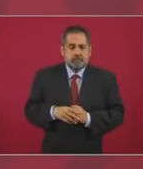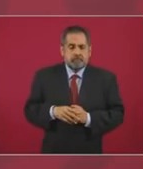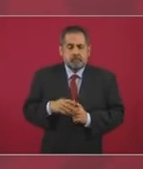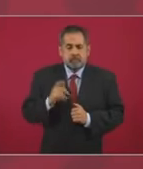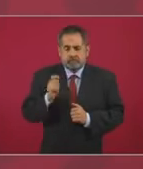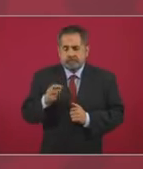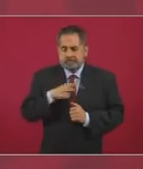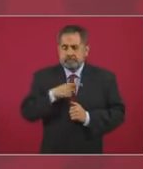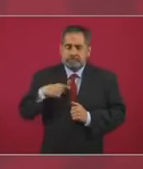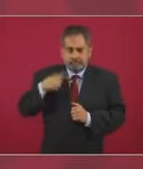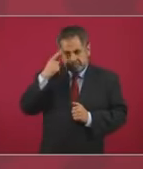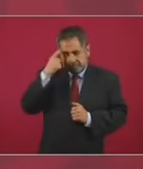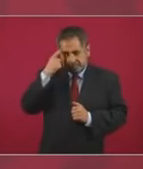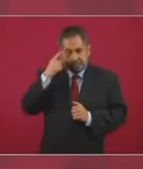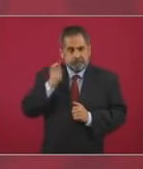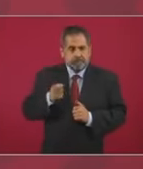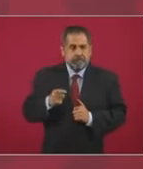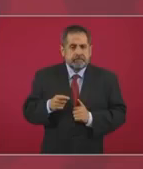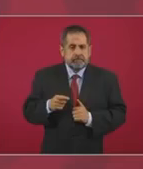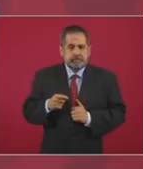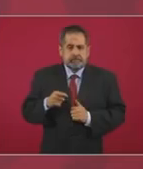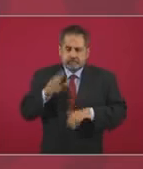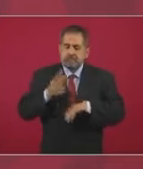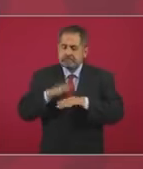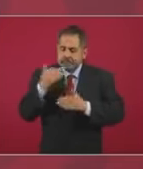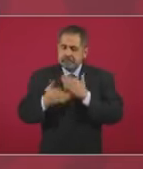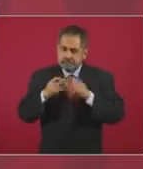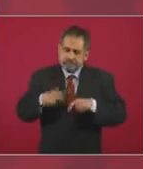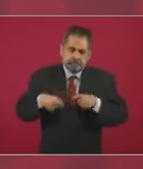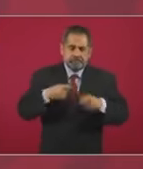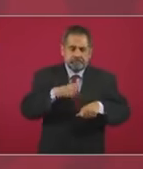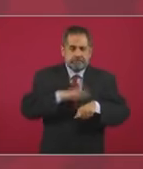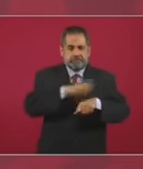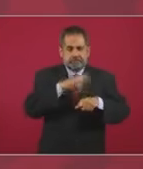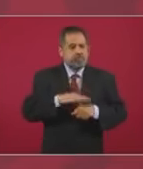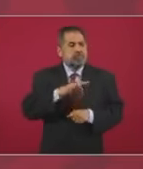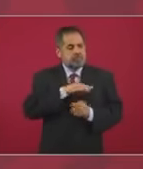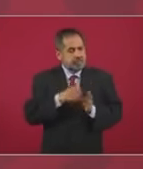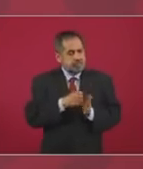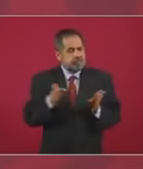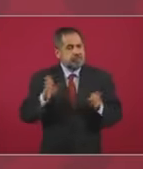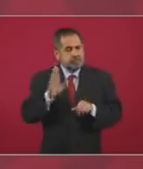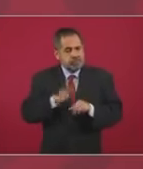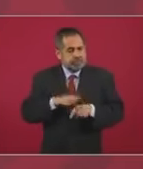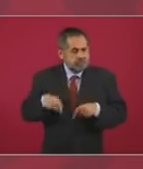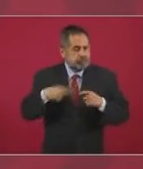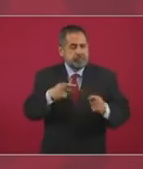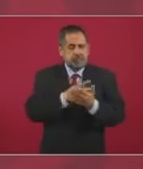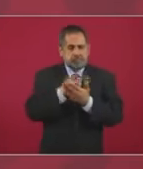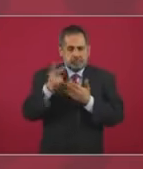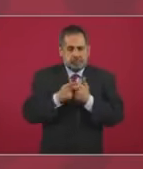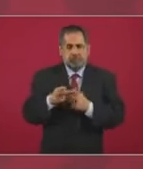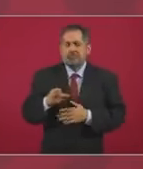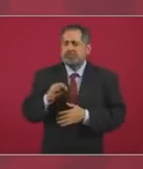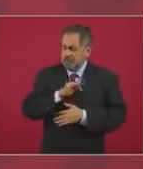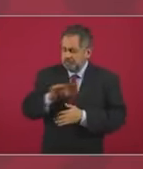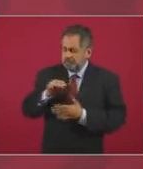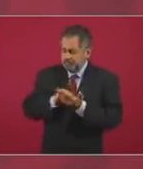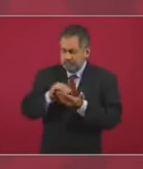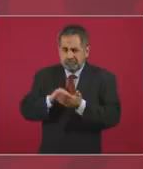debe de faltar y se puede ampliar el programa. Todavía lo podemos